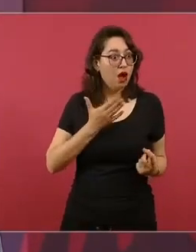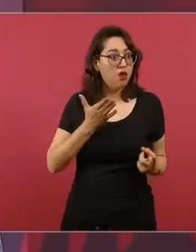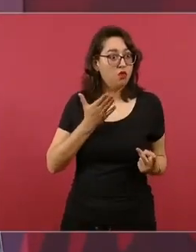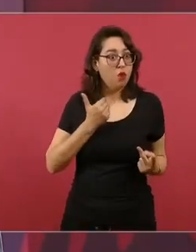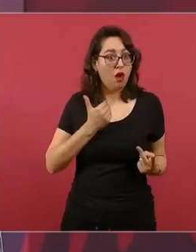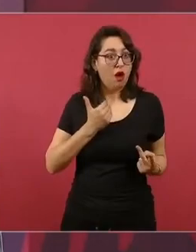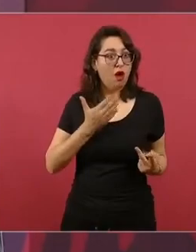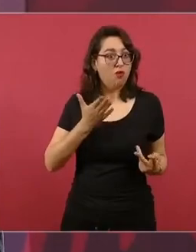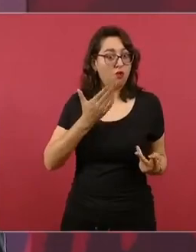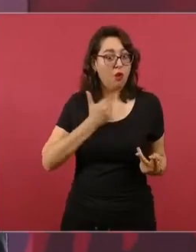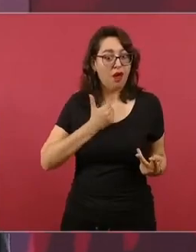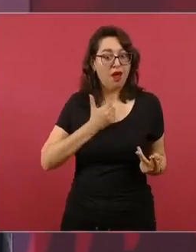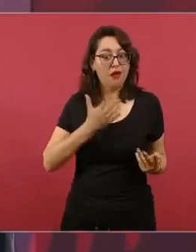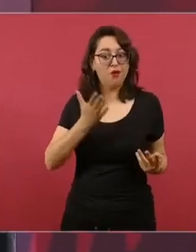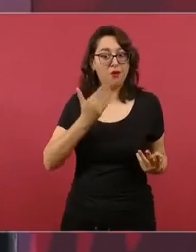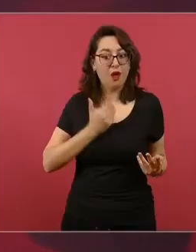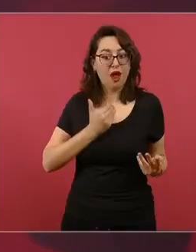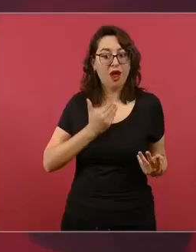pobreza,